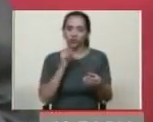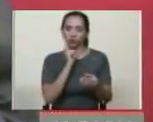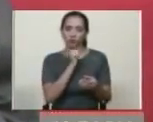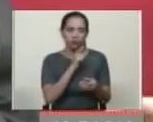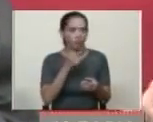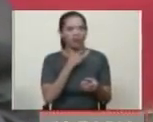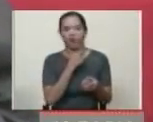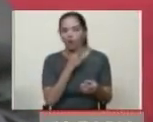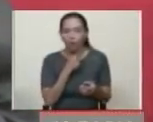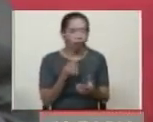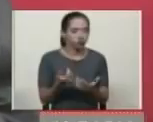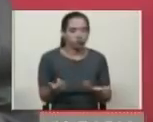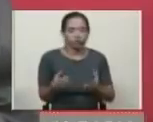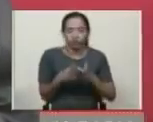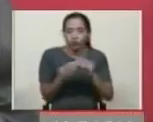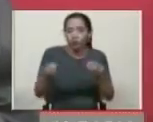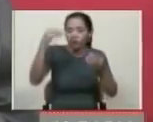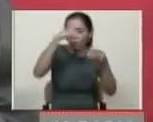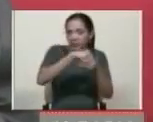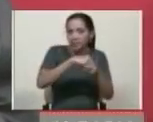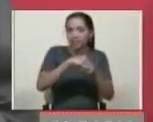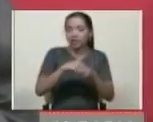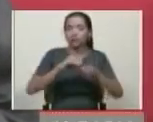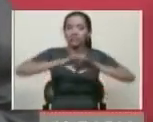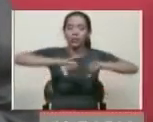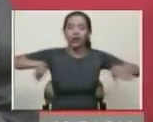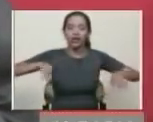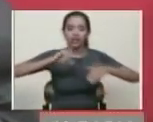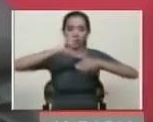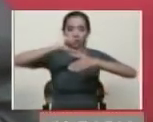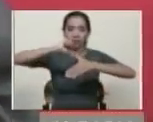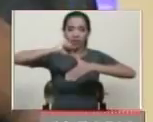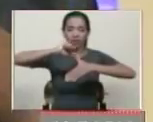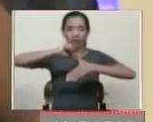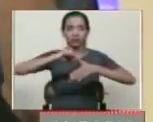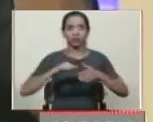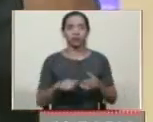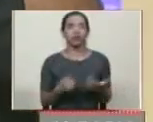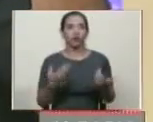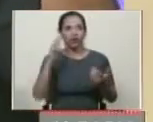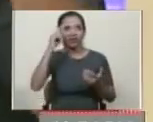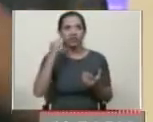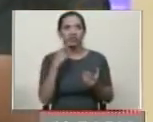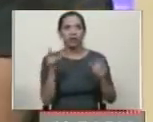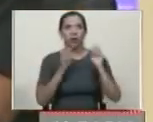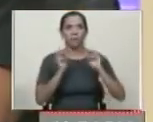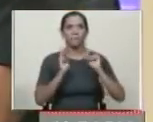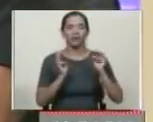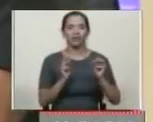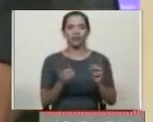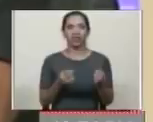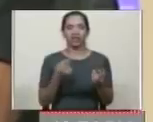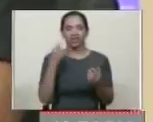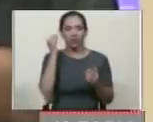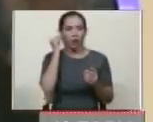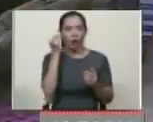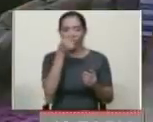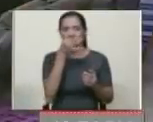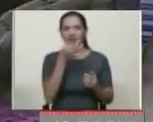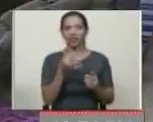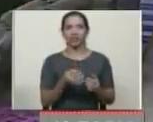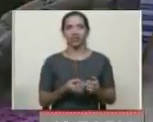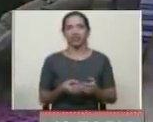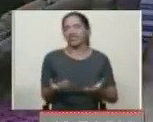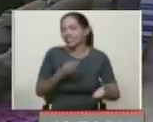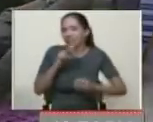redes sociales, separada de América Latina. Se apará de los demás. Con razón, países. A mí siempre me llegan mensajes de mujeres ojos verdes. Es una